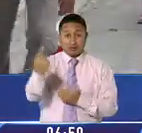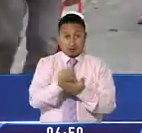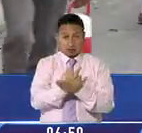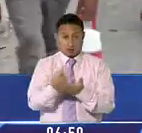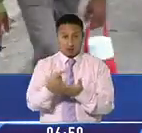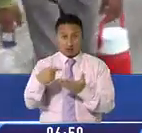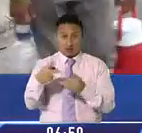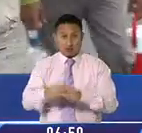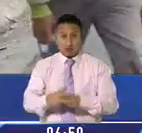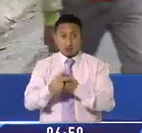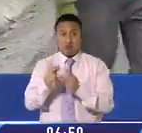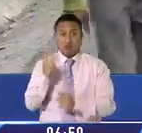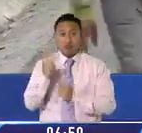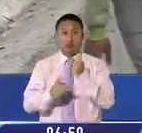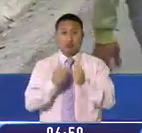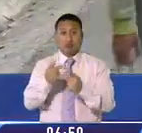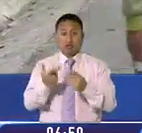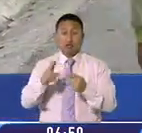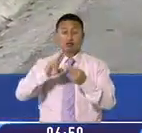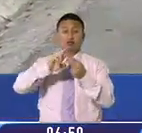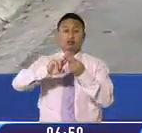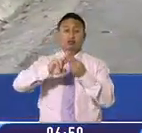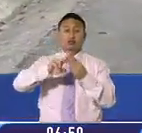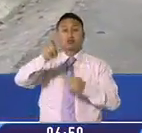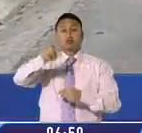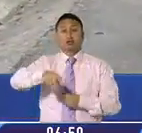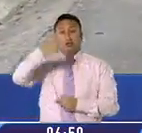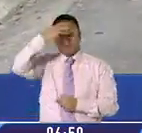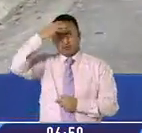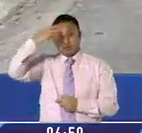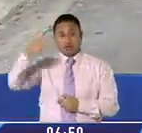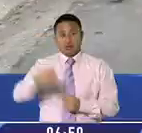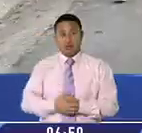de regularización de migrantes en Ecuador.